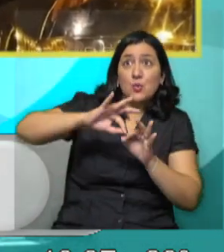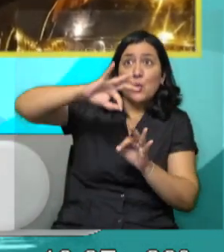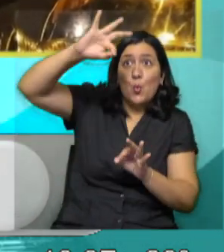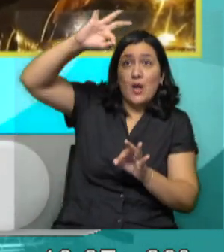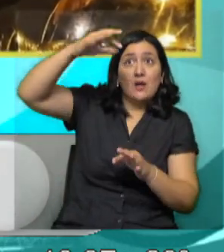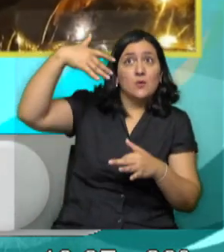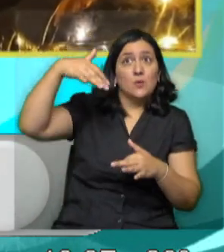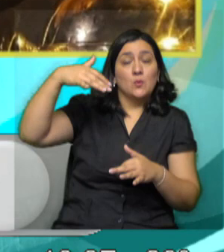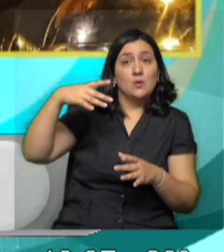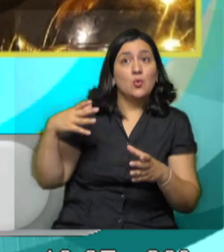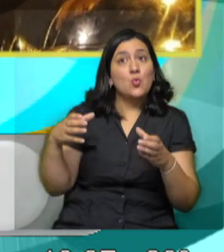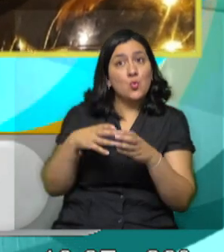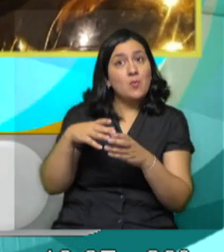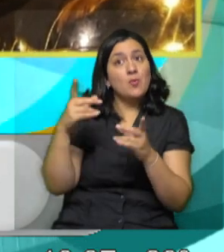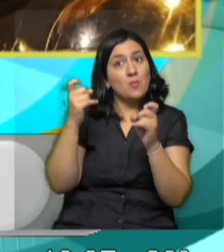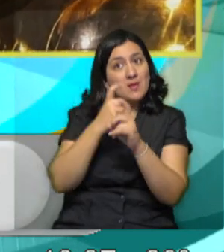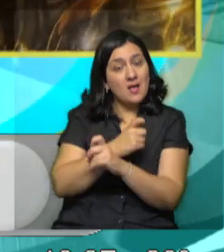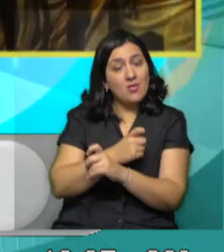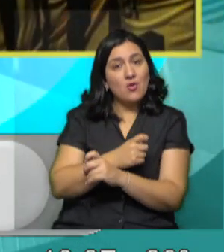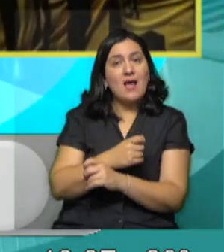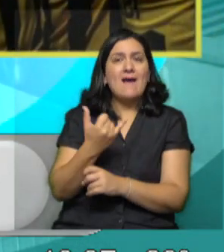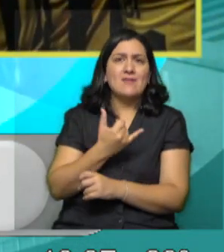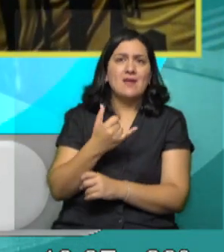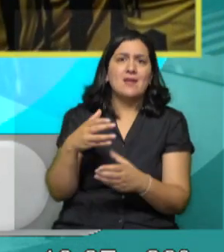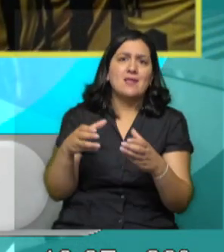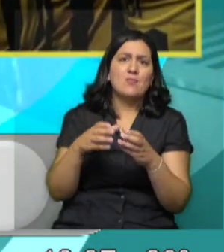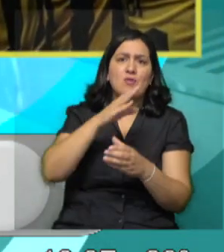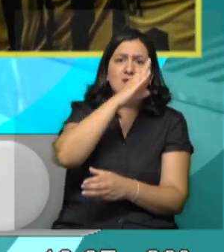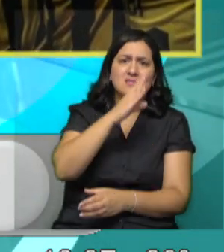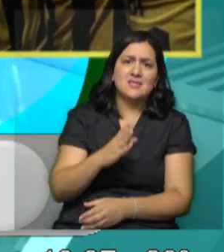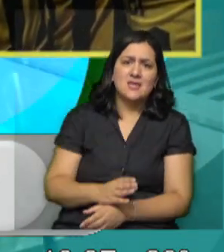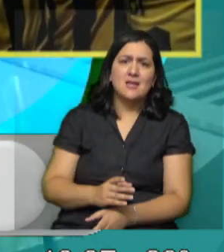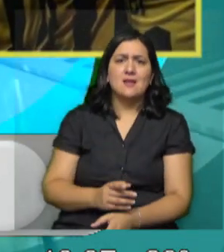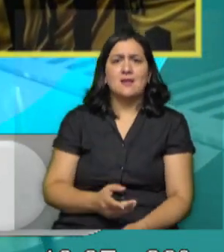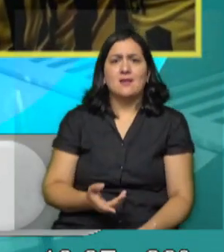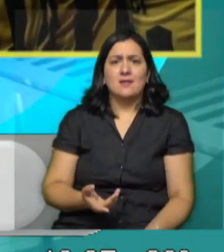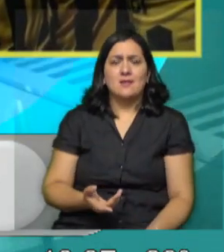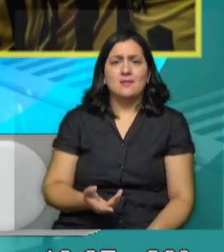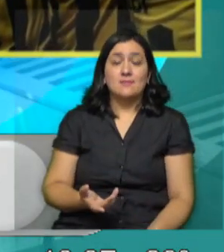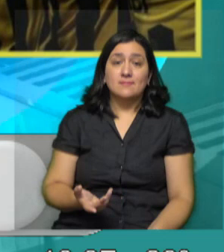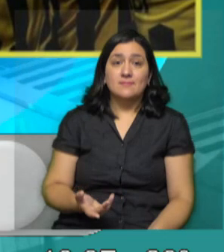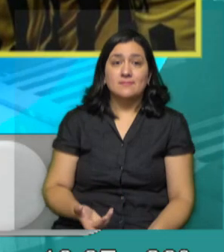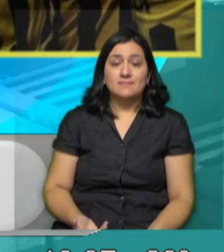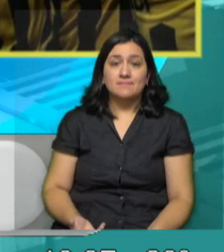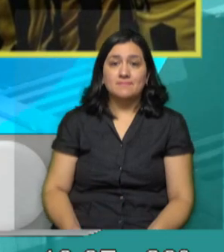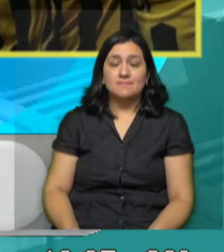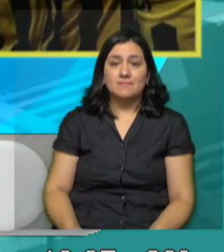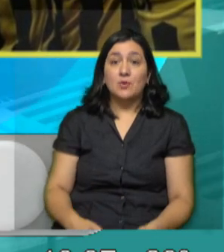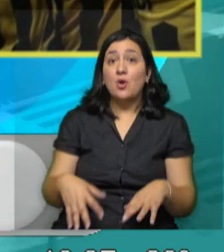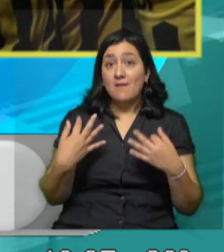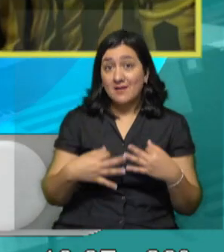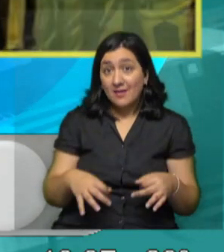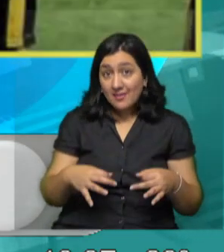muy complicada. Estaban los equipos brasileros, local. Y bueno, la verdad